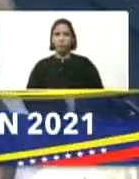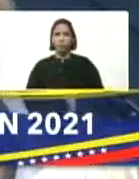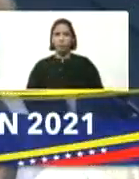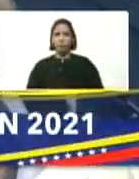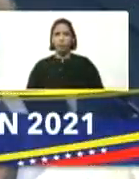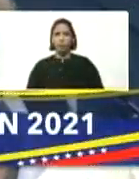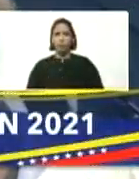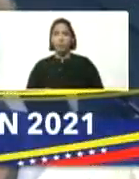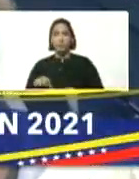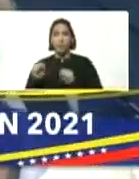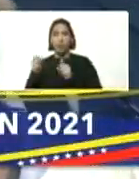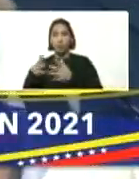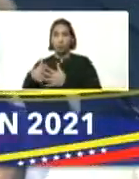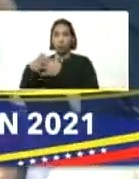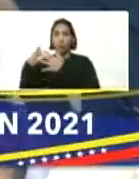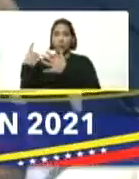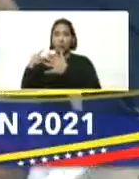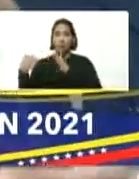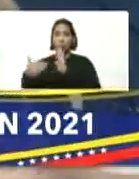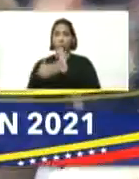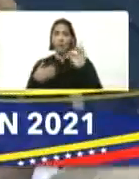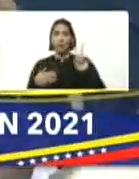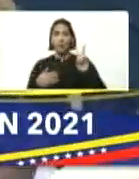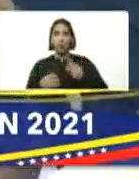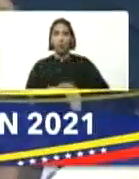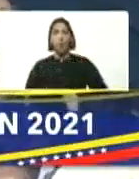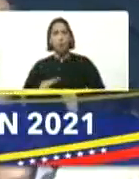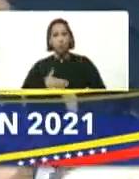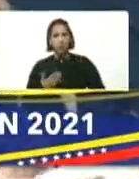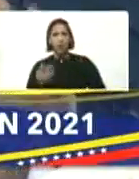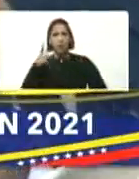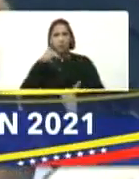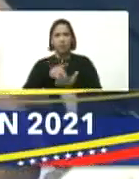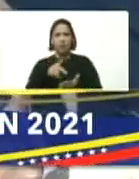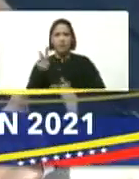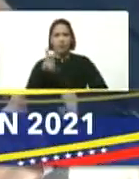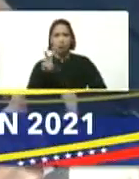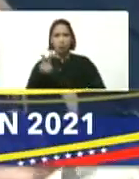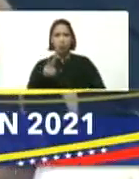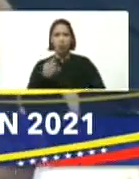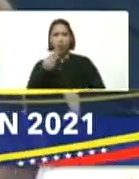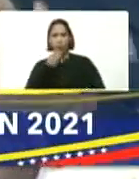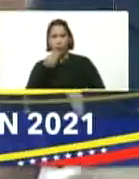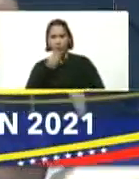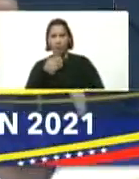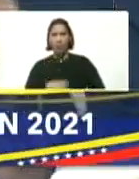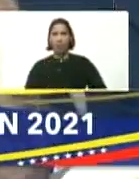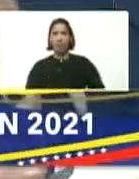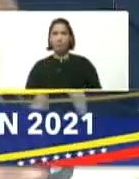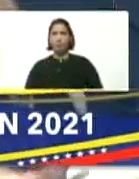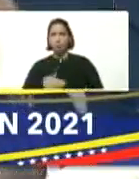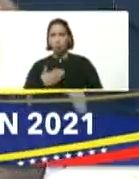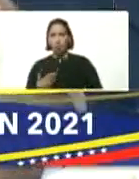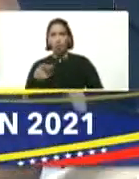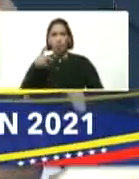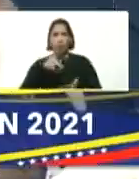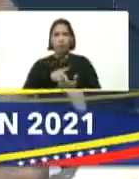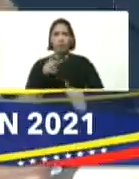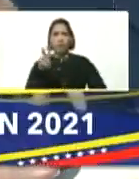imperialismo norteamericano tiene contra Venezuela, para que pudiera llegar a Venezuela alimentos, para que pudieran llegar a